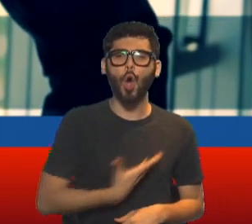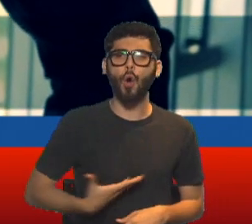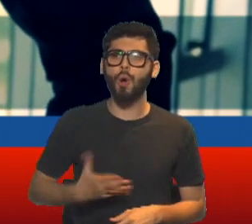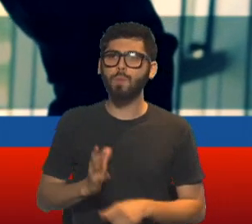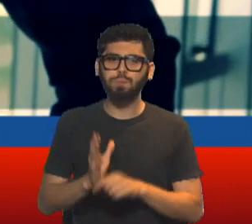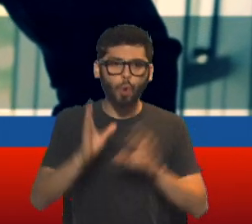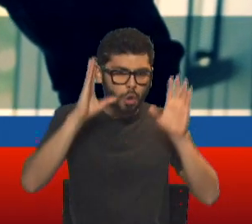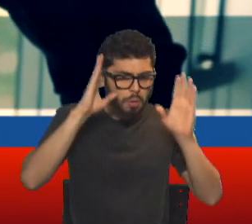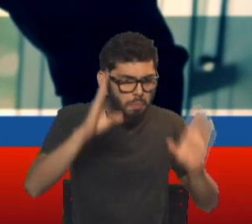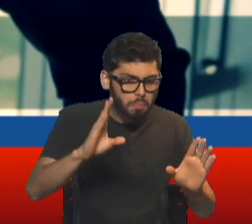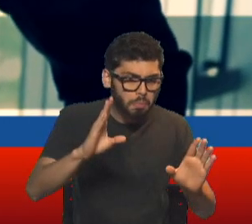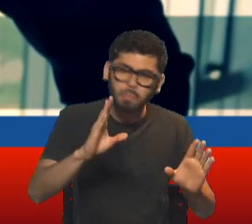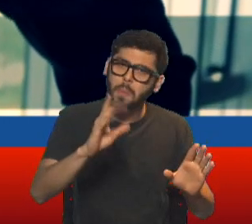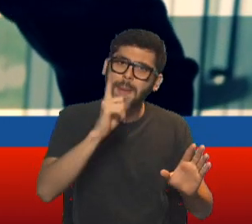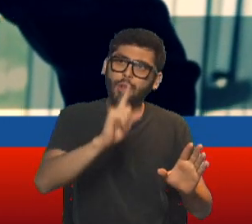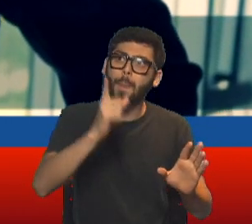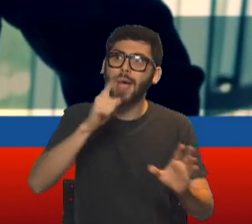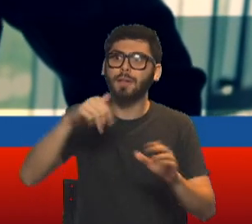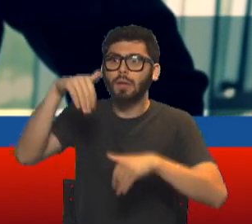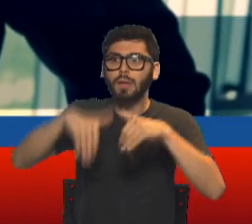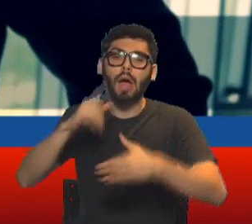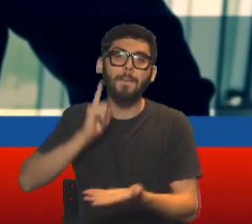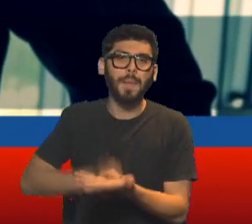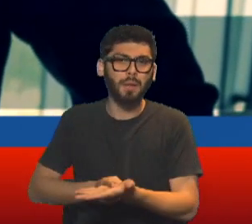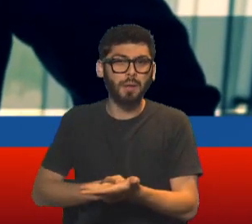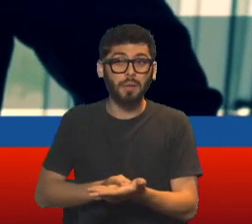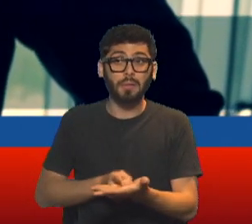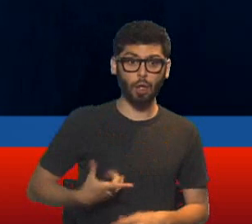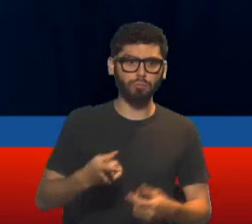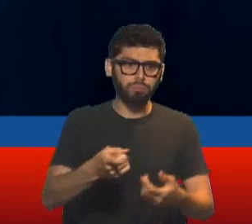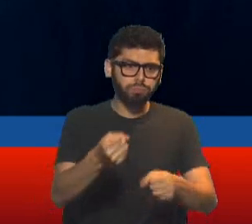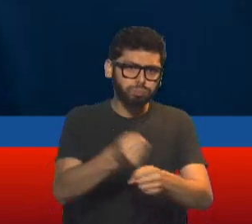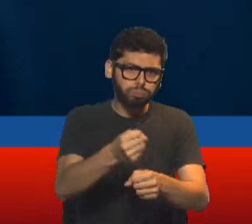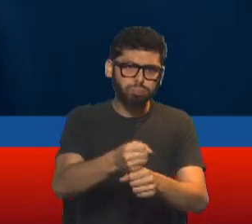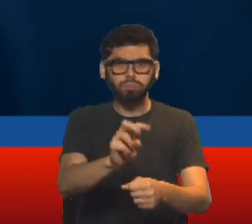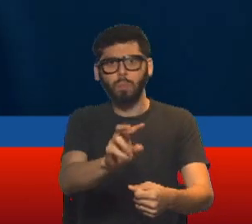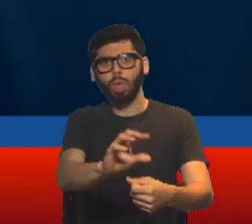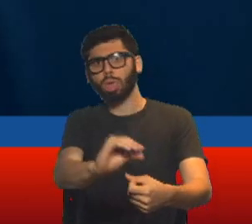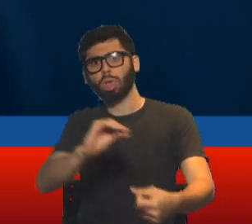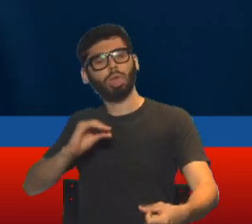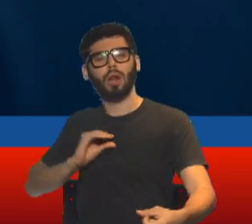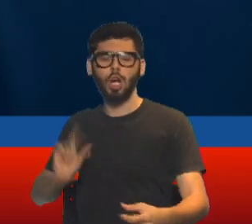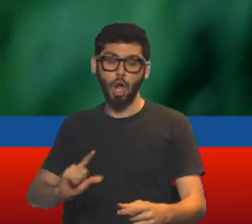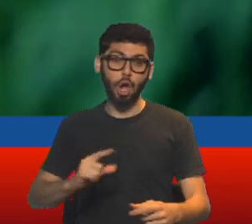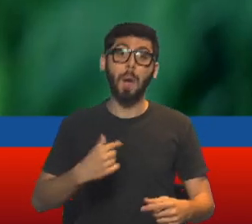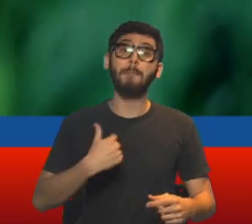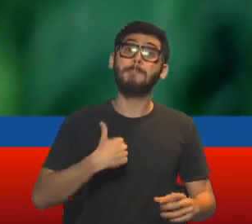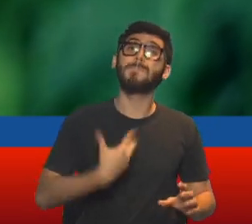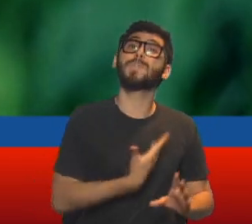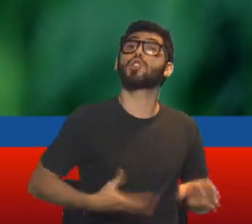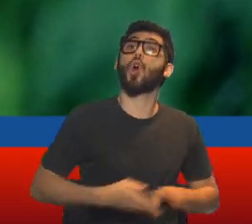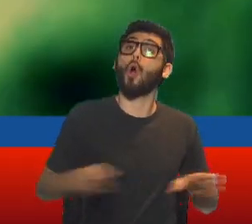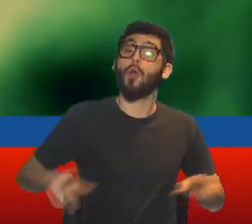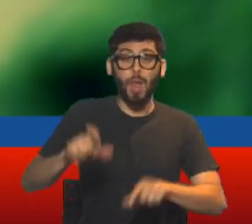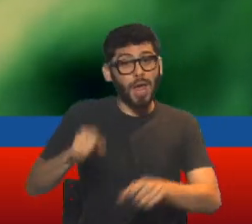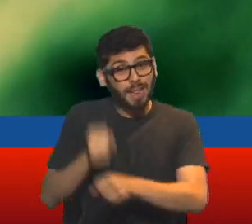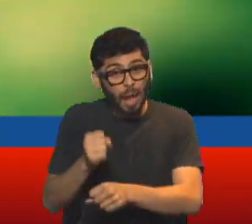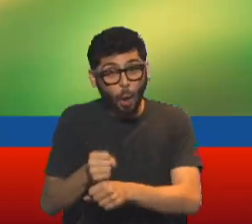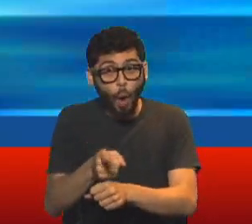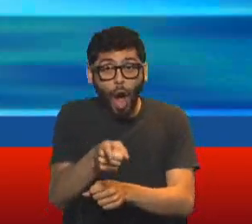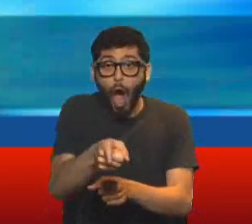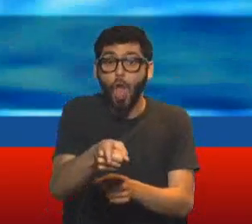se lo plantea es un lío, verdaderamente. Sí, bueno, ¿no? pero lo que ocurrió hoy, insisto, poder. lo decía Gil Domínguez, la señal no es buena,